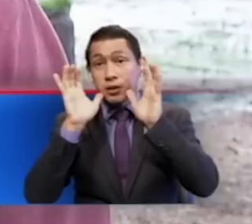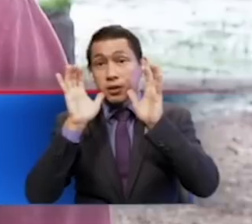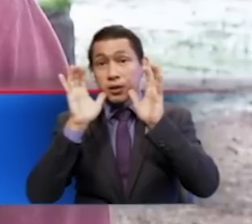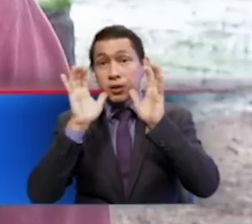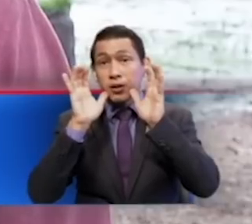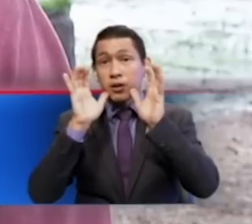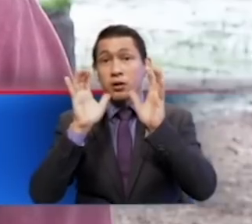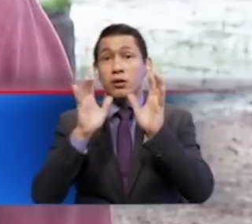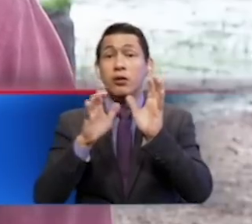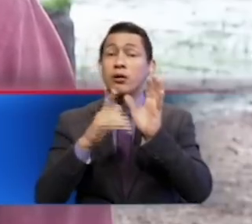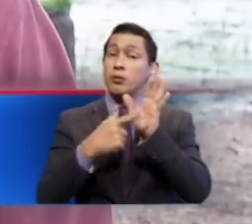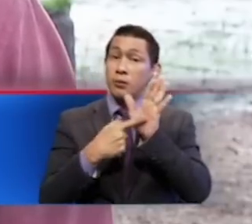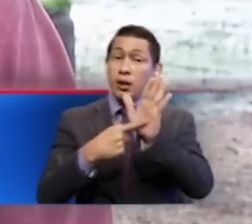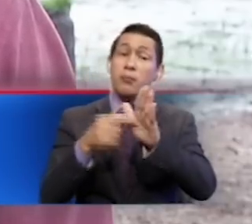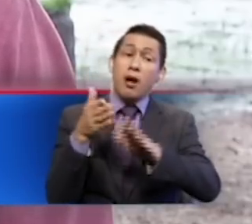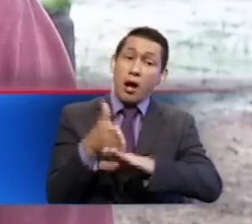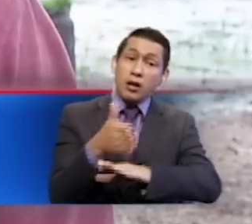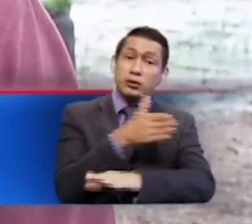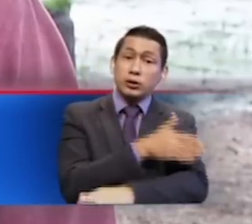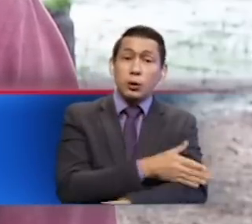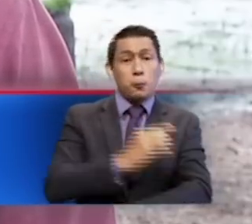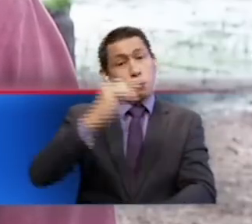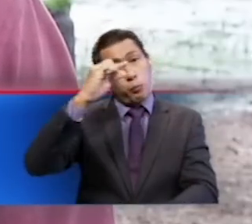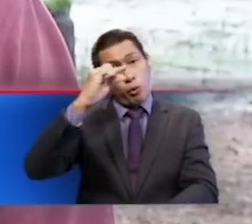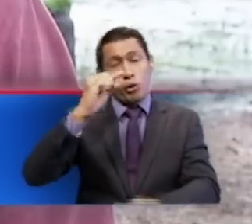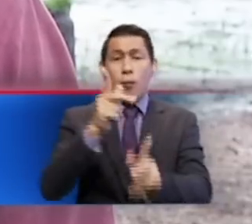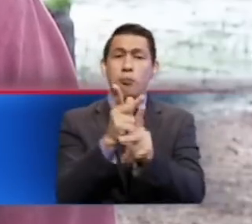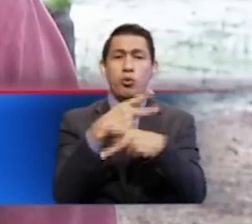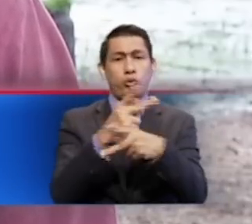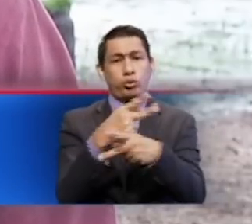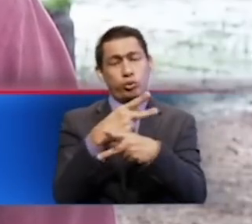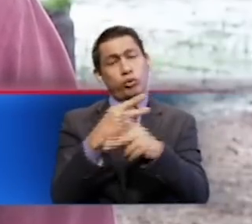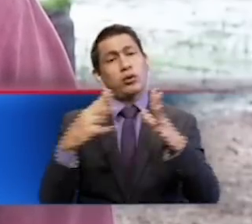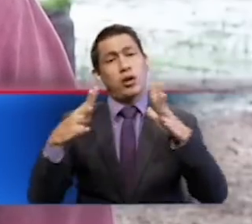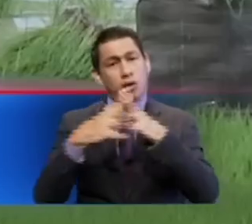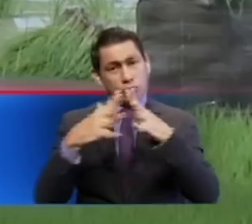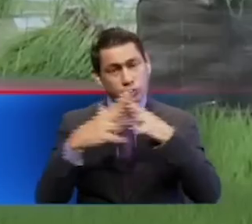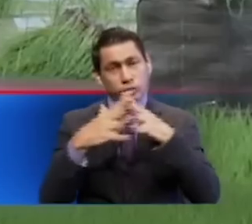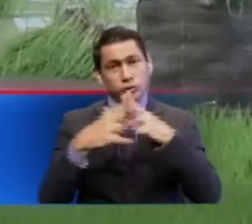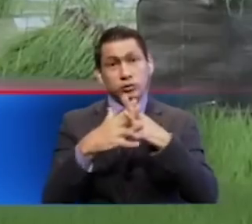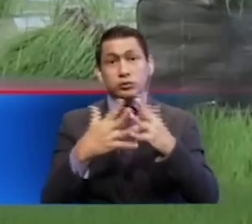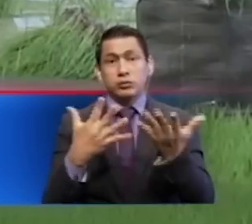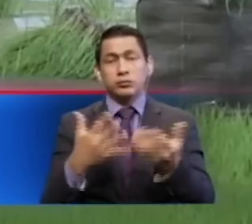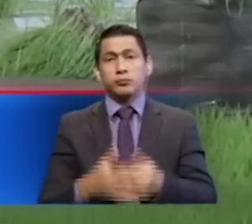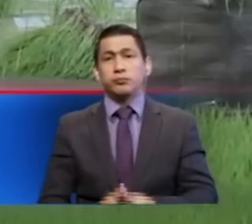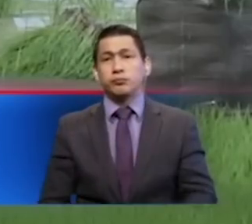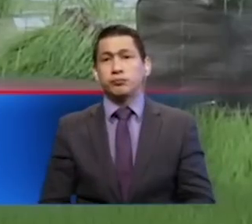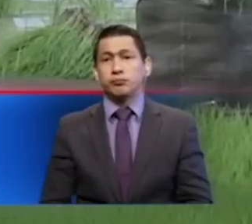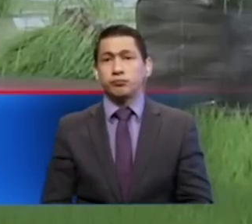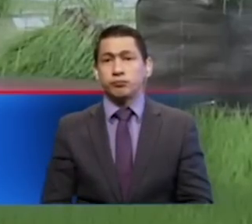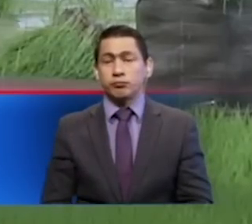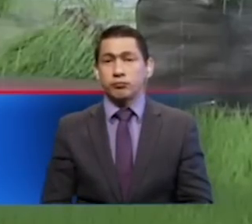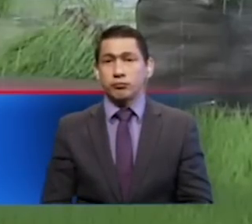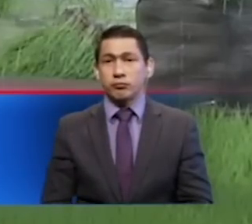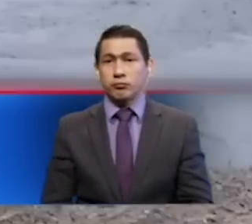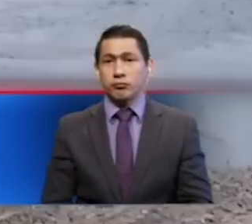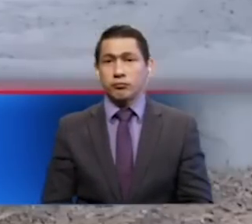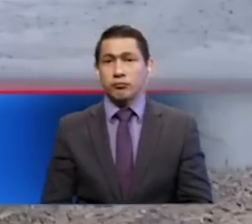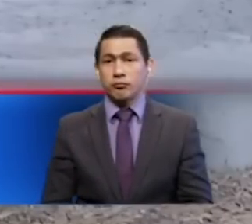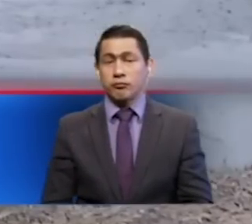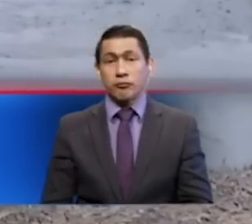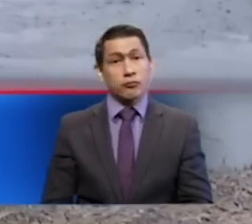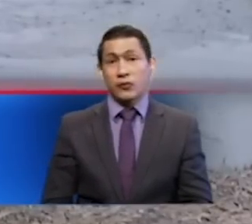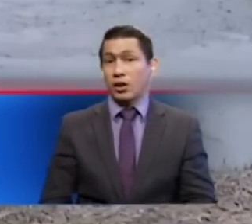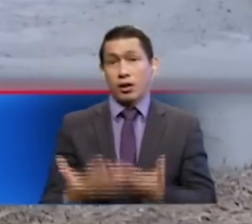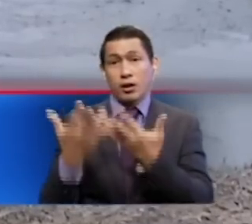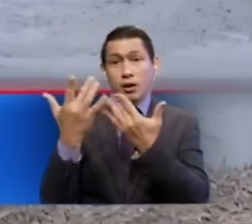se cosechará y otra parte hemos de estar ahogándose los arroz. ¿Cuándo podrían volver a sembrar? De este otro año, pues